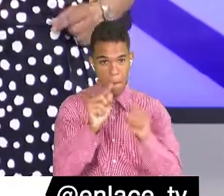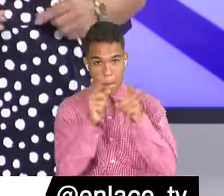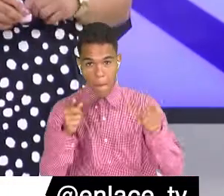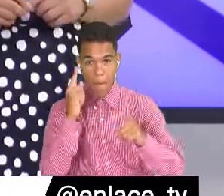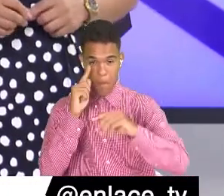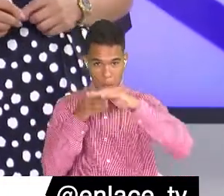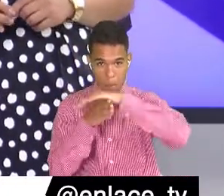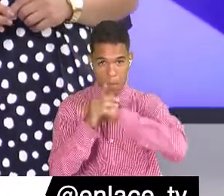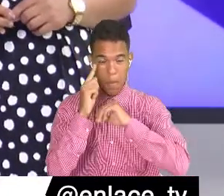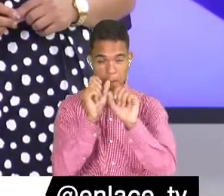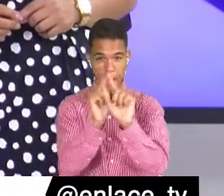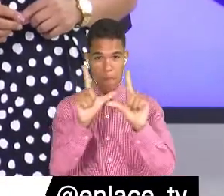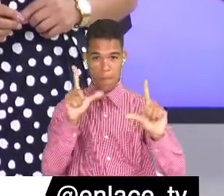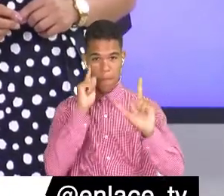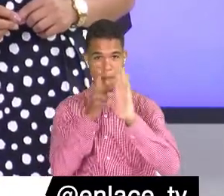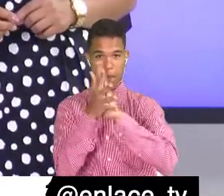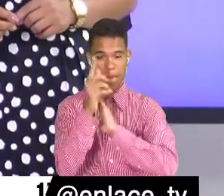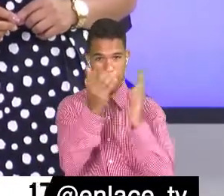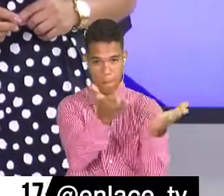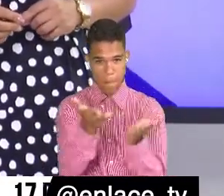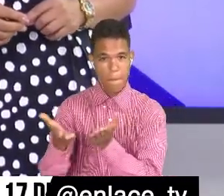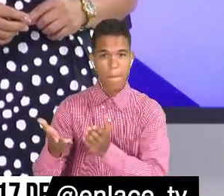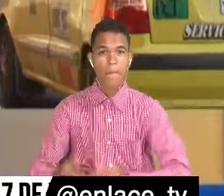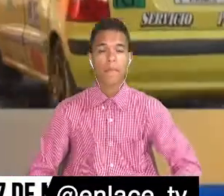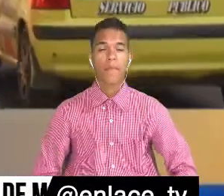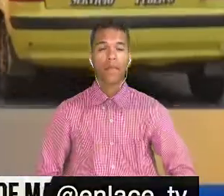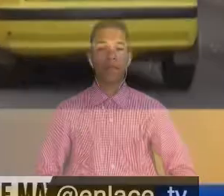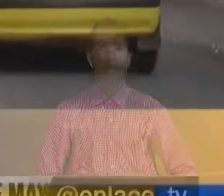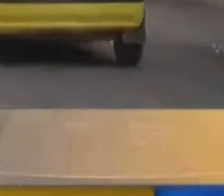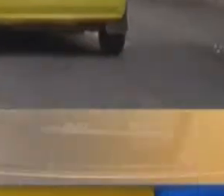instantes, aquí en Enlace Noticias. Bienvenidos.